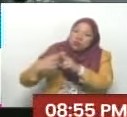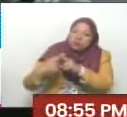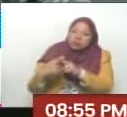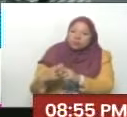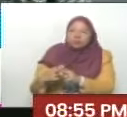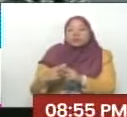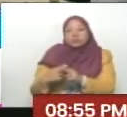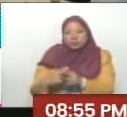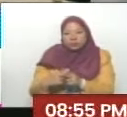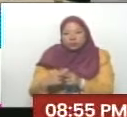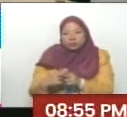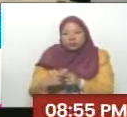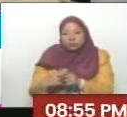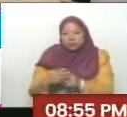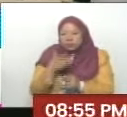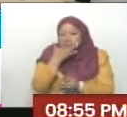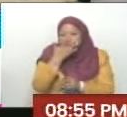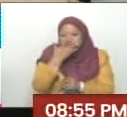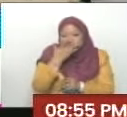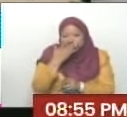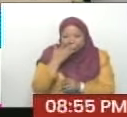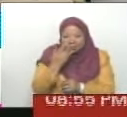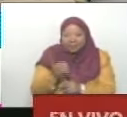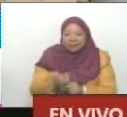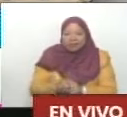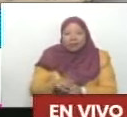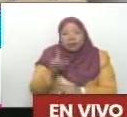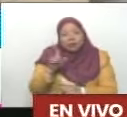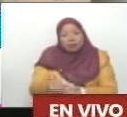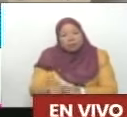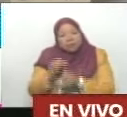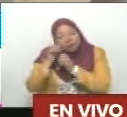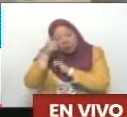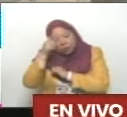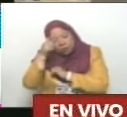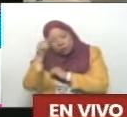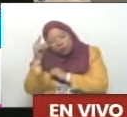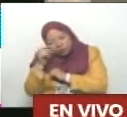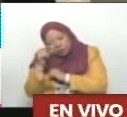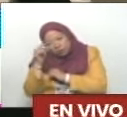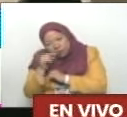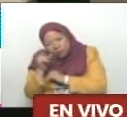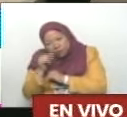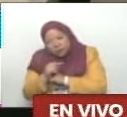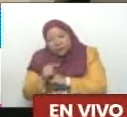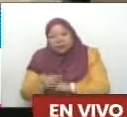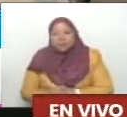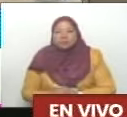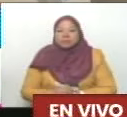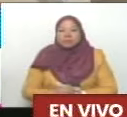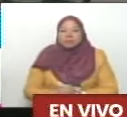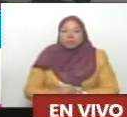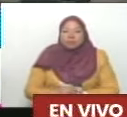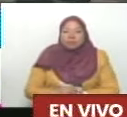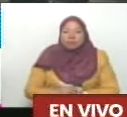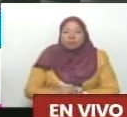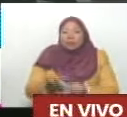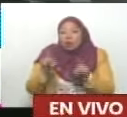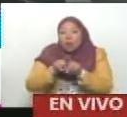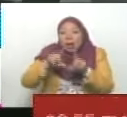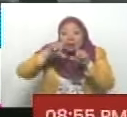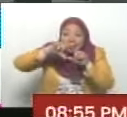y Actividades Aeroespaciales. Tienen en cara de sueño también, están llegando hoy. Están llegando conmigo. Aterrizando, como que estuvieran llegando de la luna,